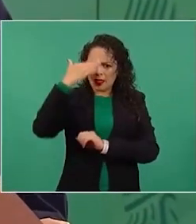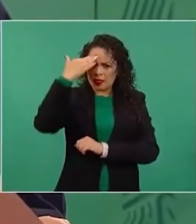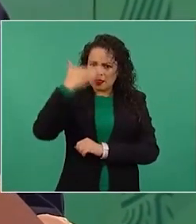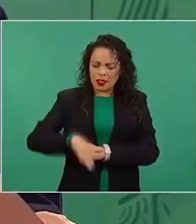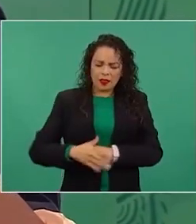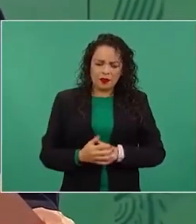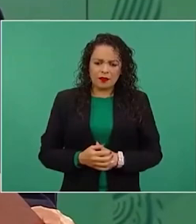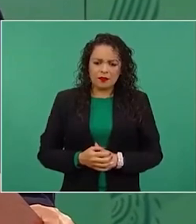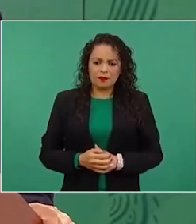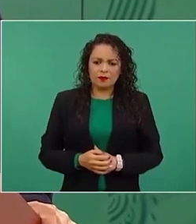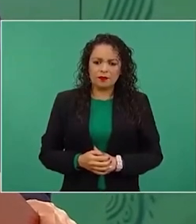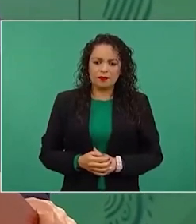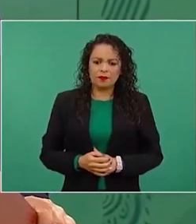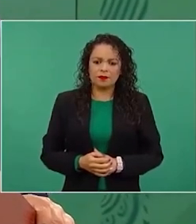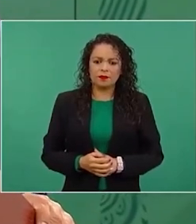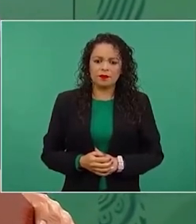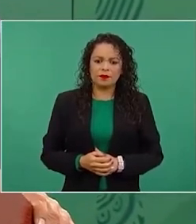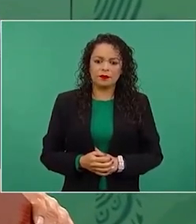110